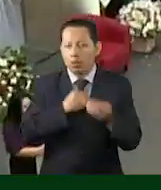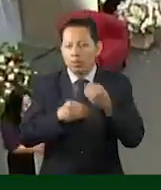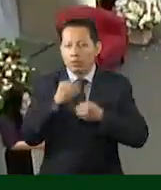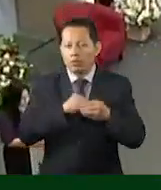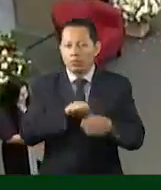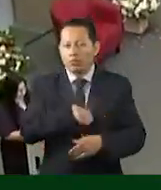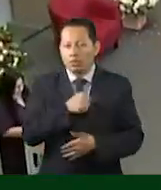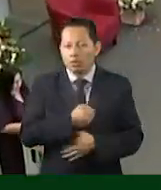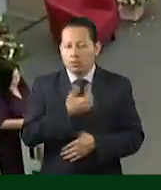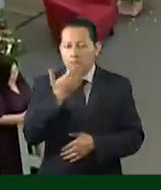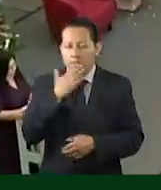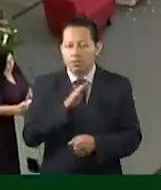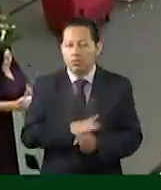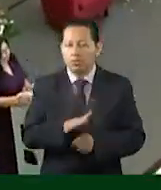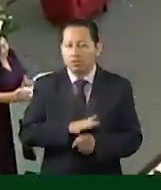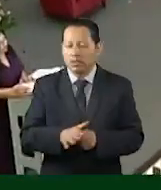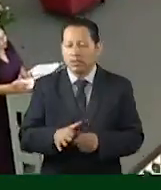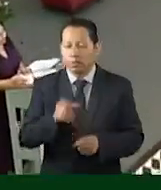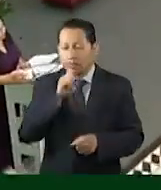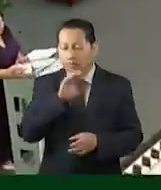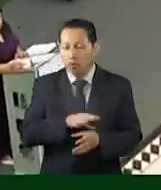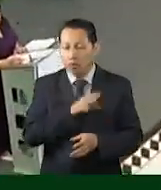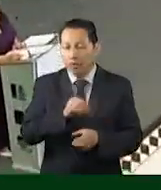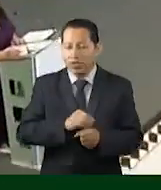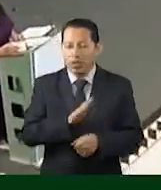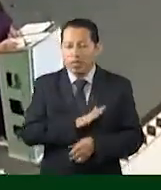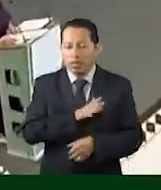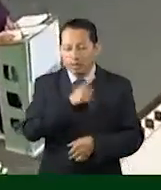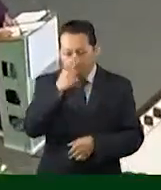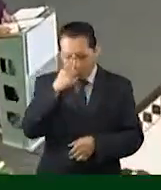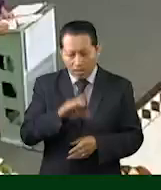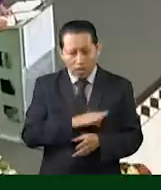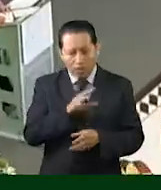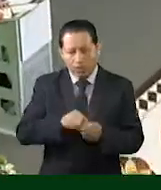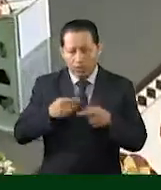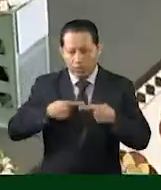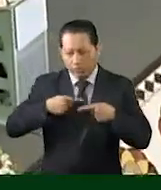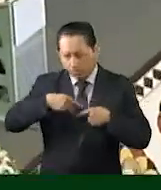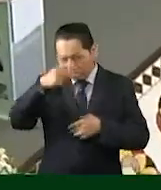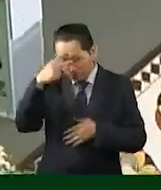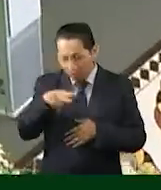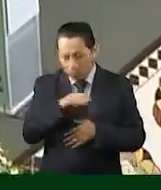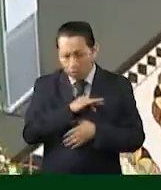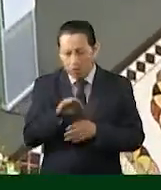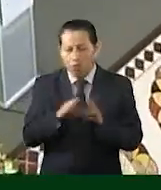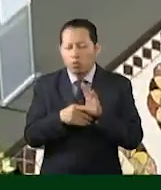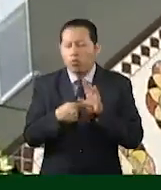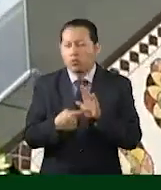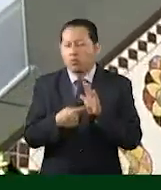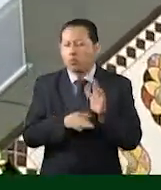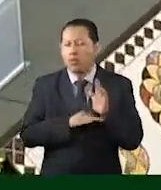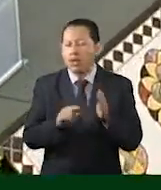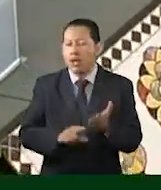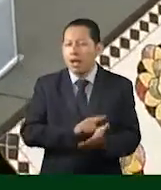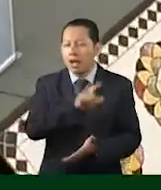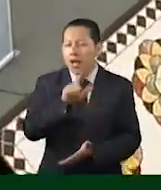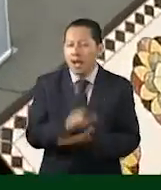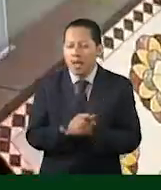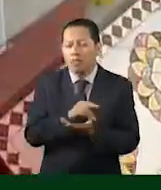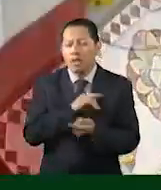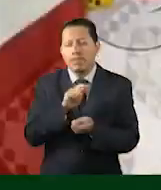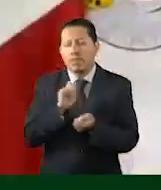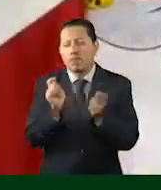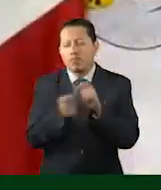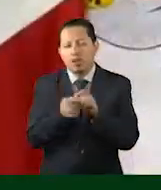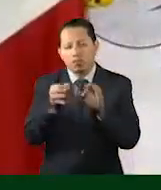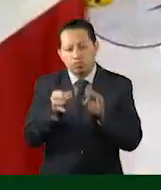sana, suficiente y de calidad para todas y todos los mexicanos, mostrando cómo las leyes pueden transformar